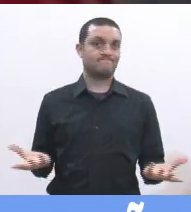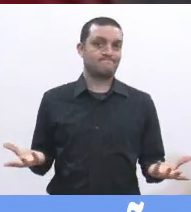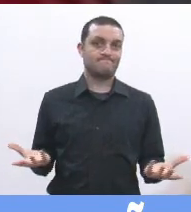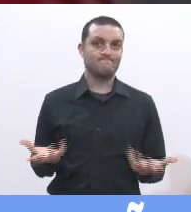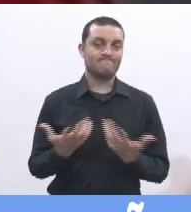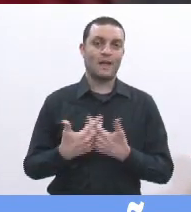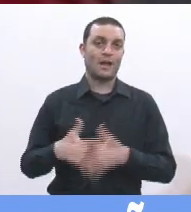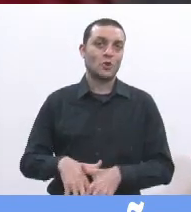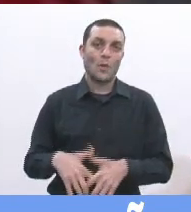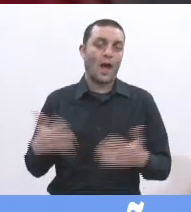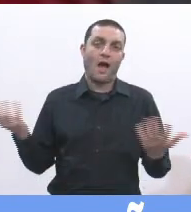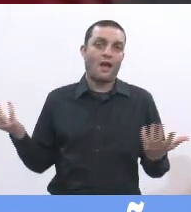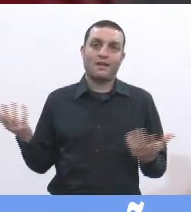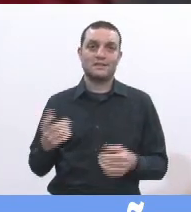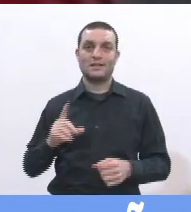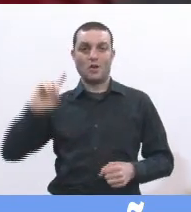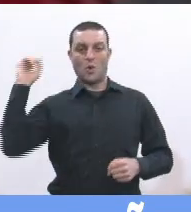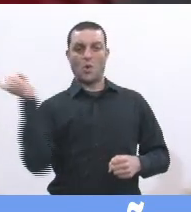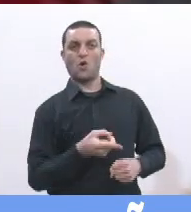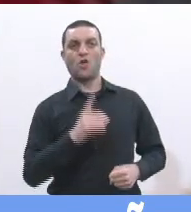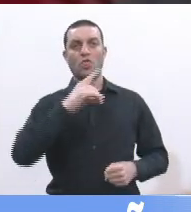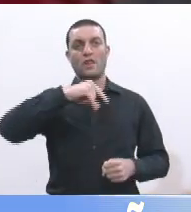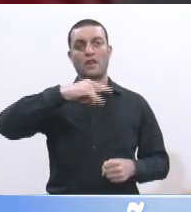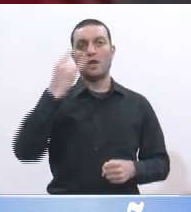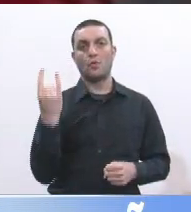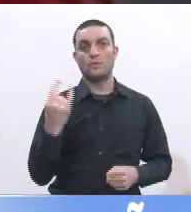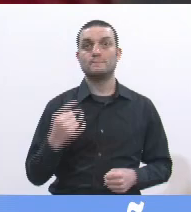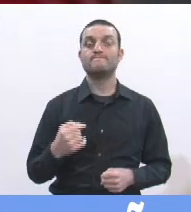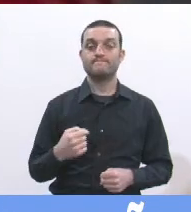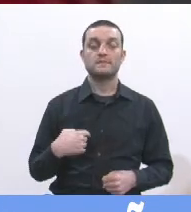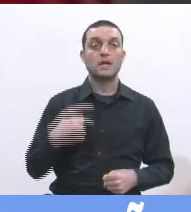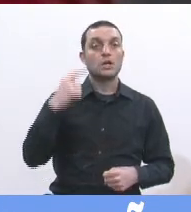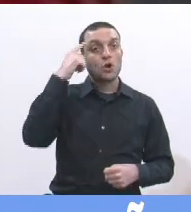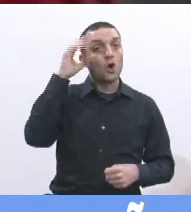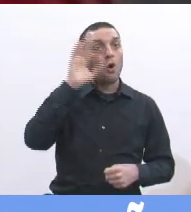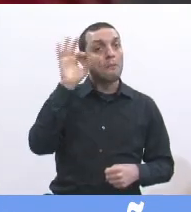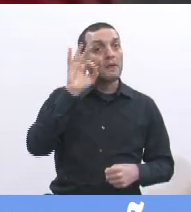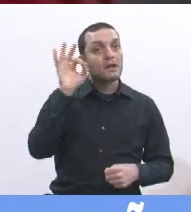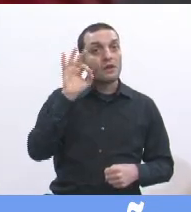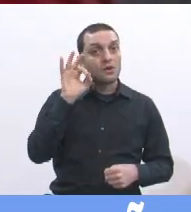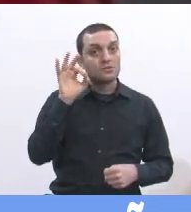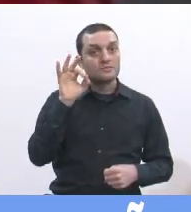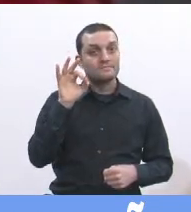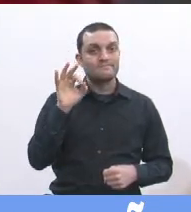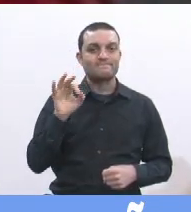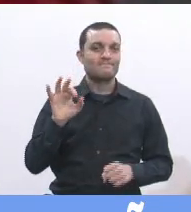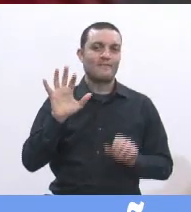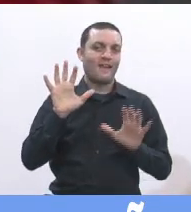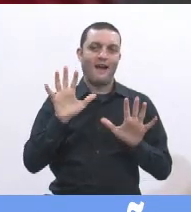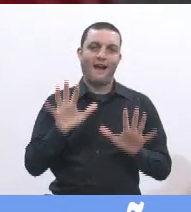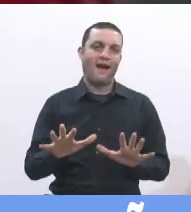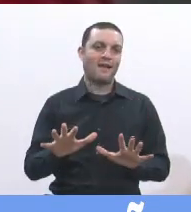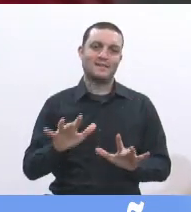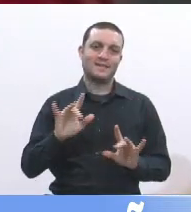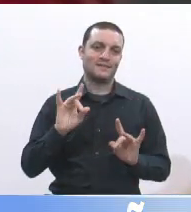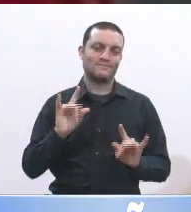muy difícil. Esto es un grave antecedente que queda y hiere fuertemente los